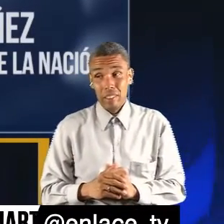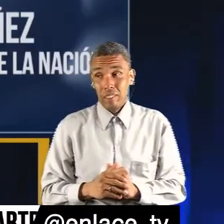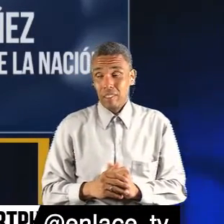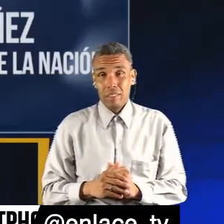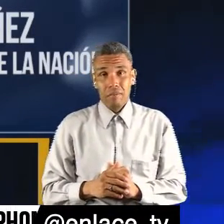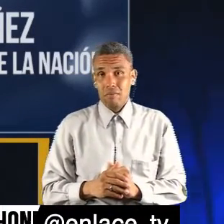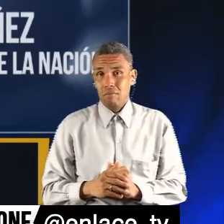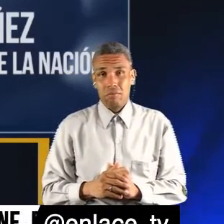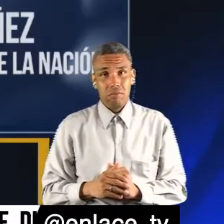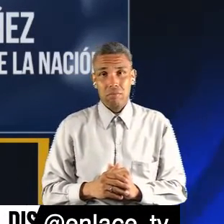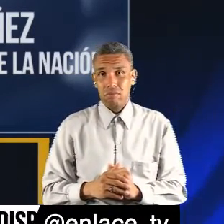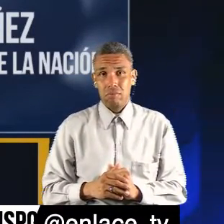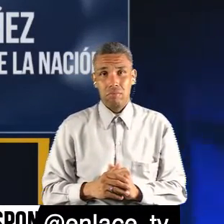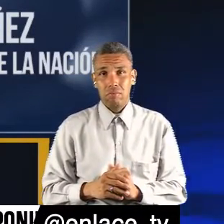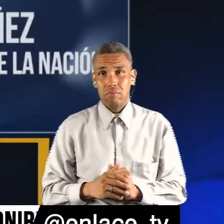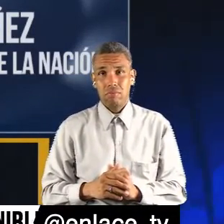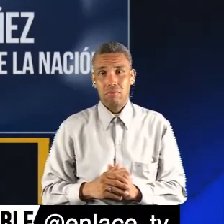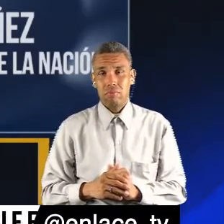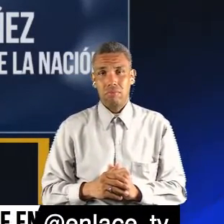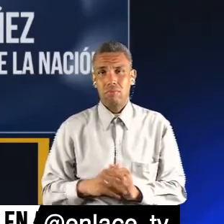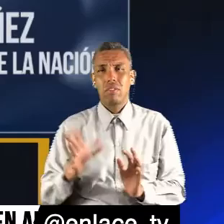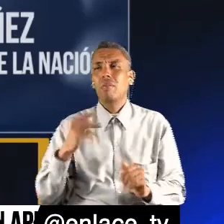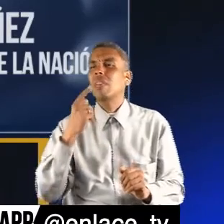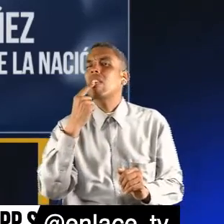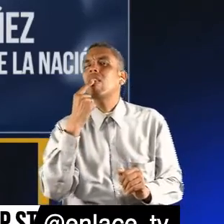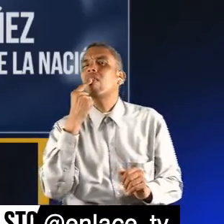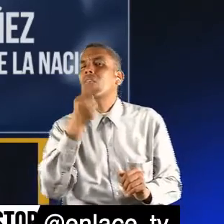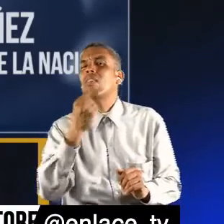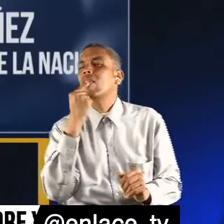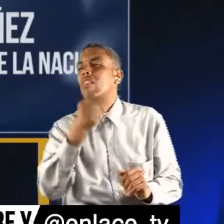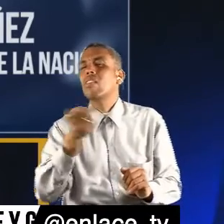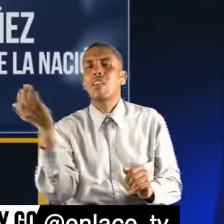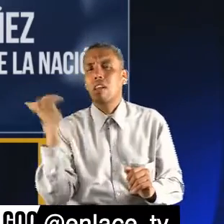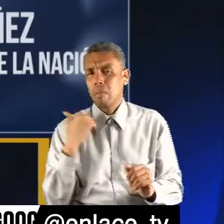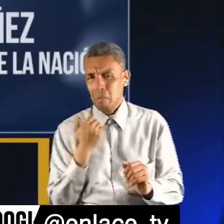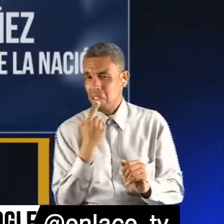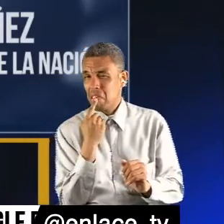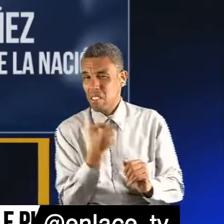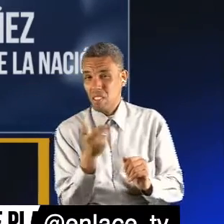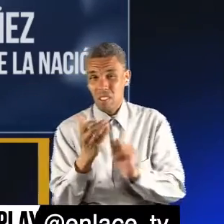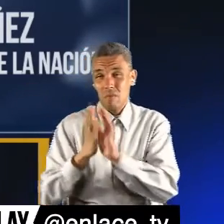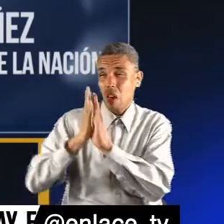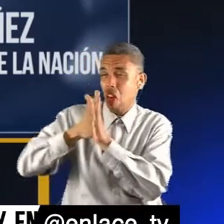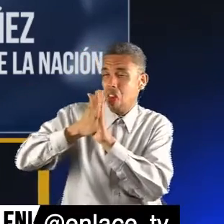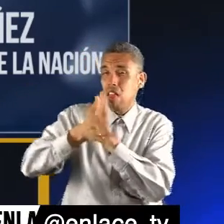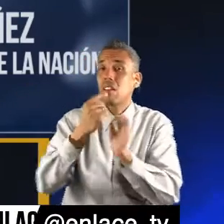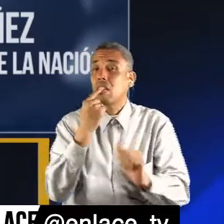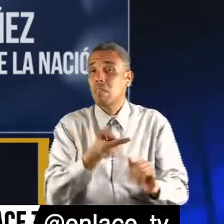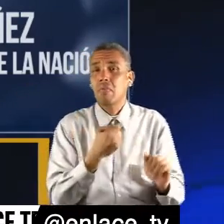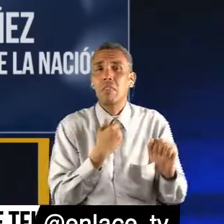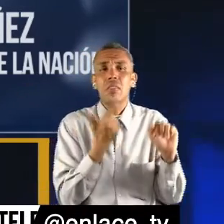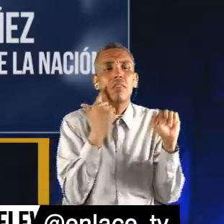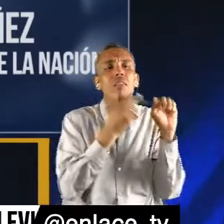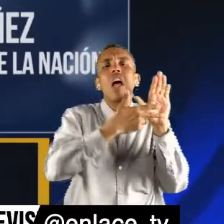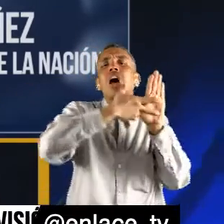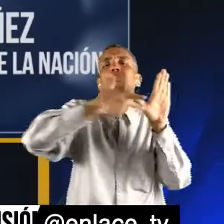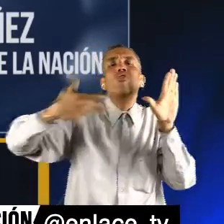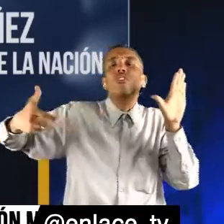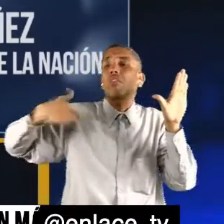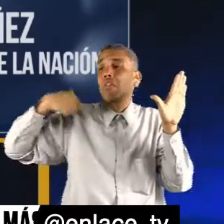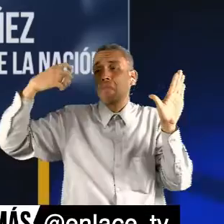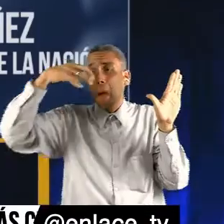oyen sobre esta materia. Quien dice eso desconoce la Constitución. Eso sufren de analfabetismo